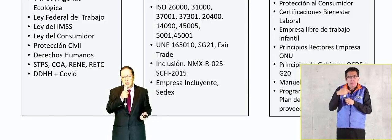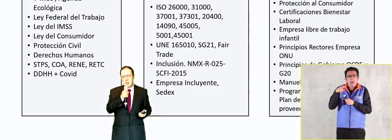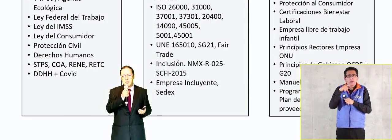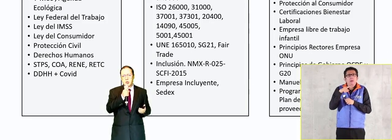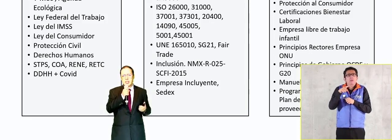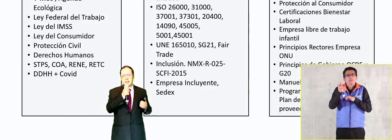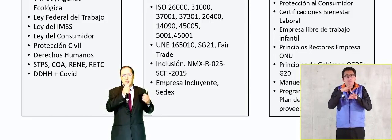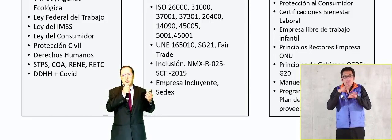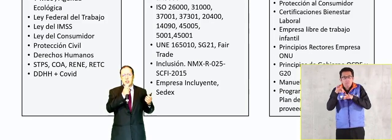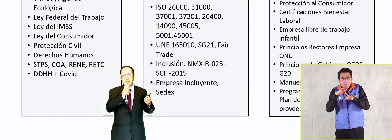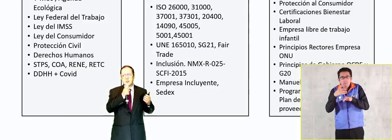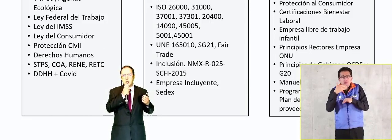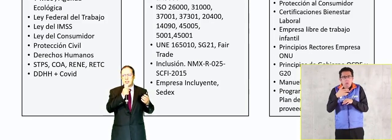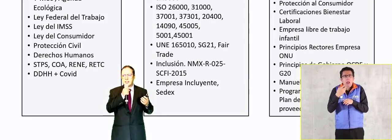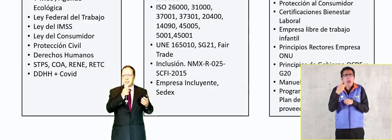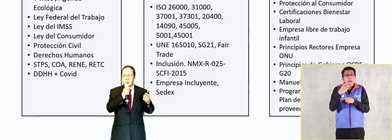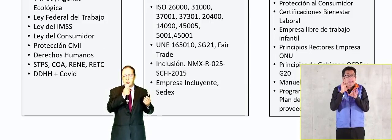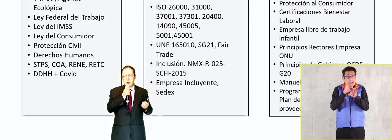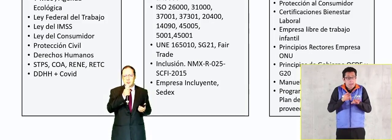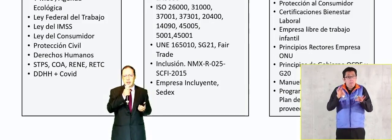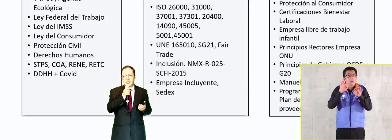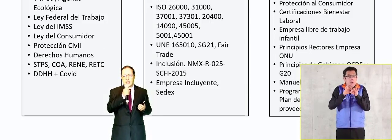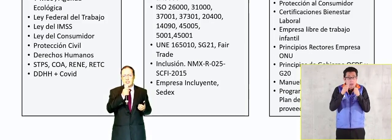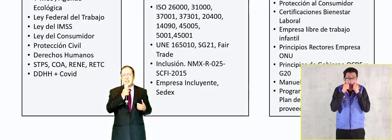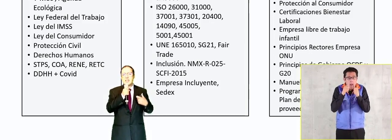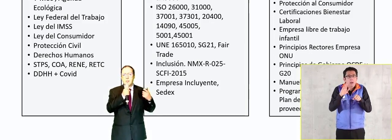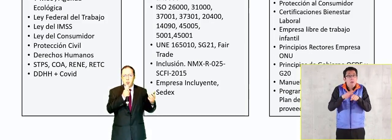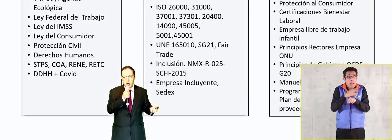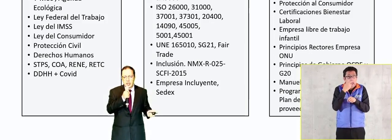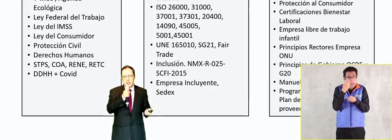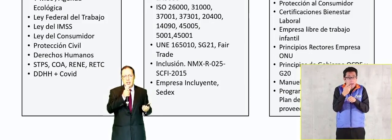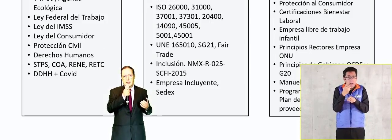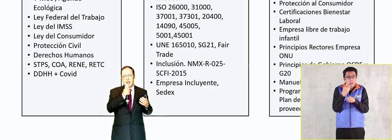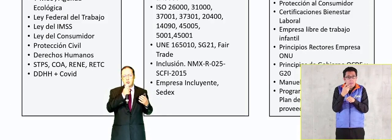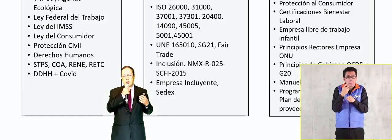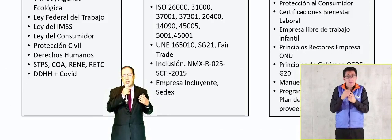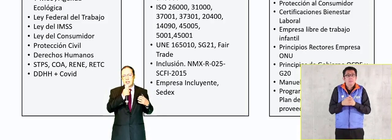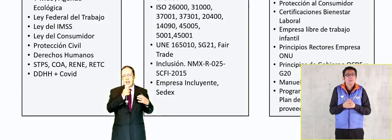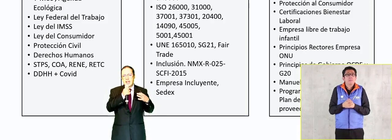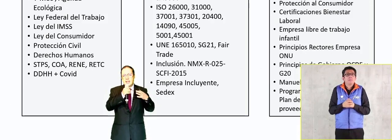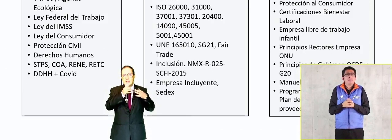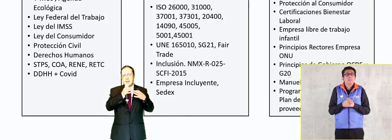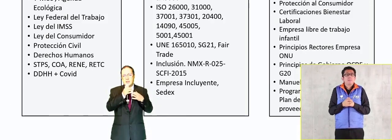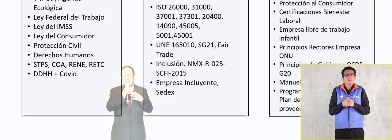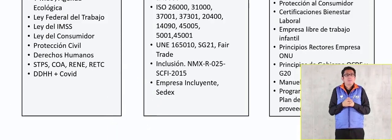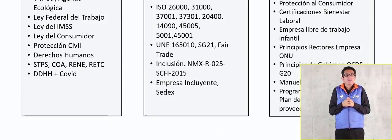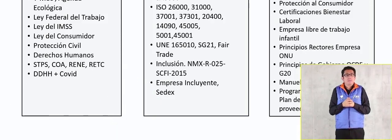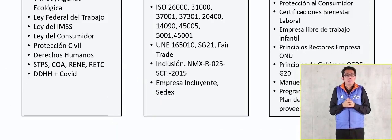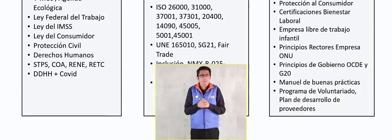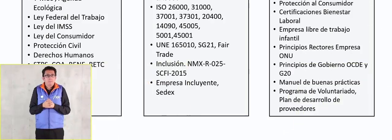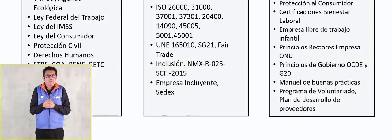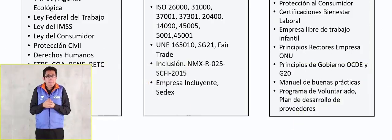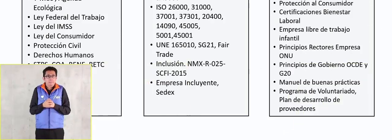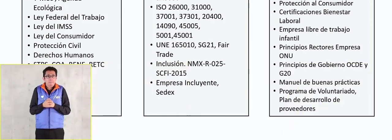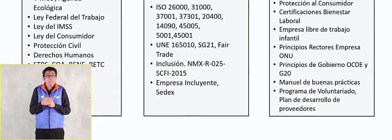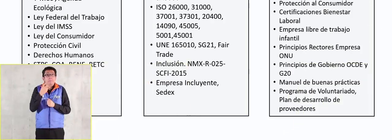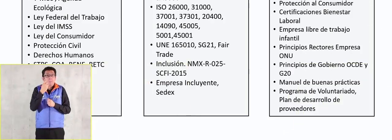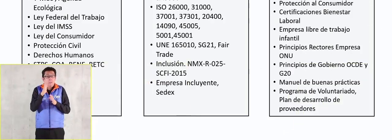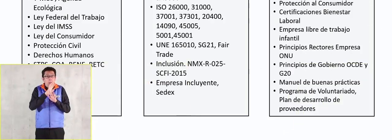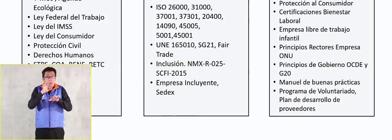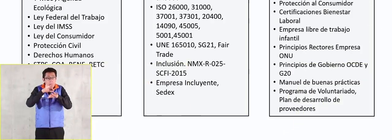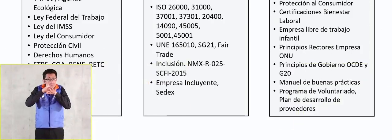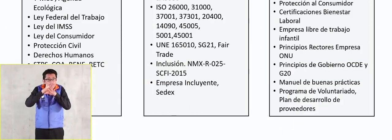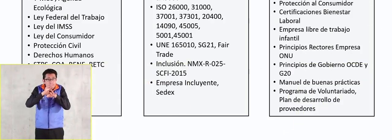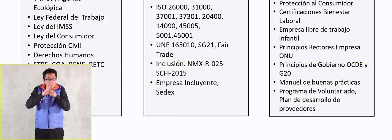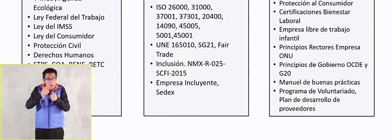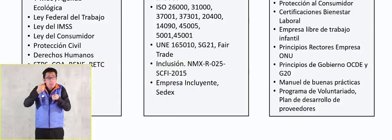era también importante considerarlas porque este tipo de buenas prácticas ya ponen de alguna manera en vivencia real en